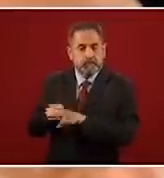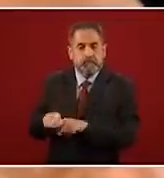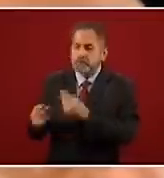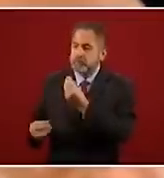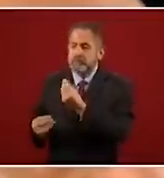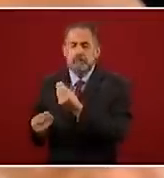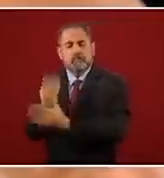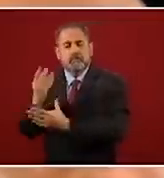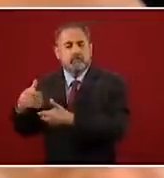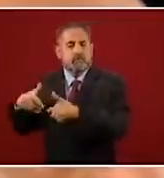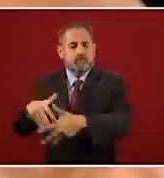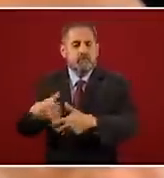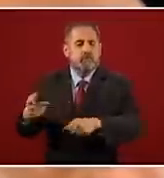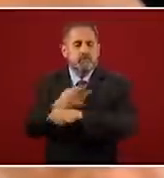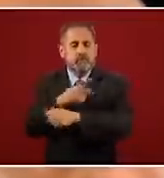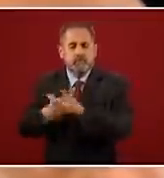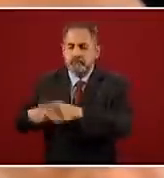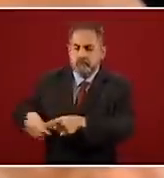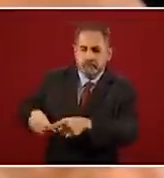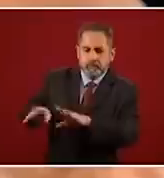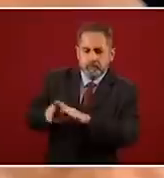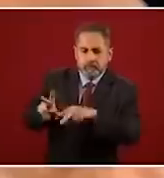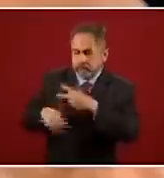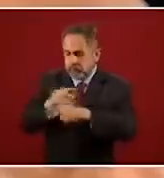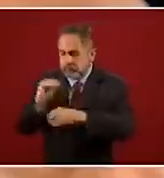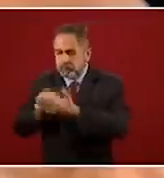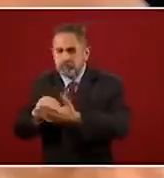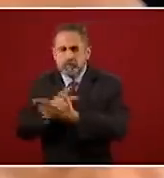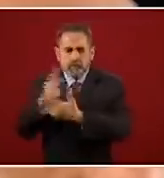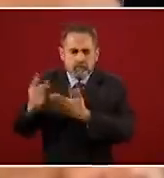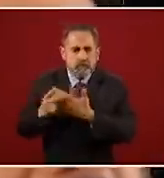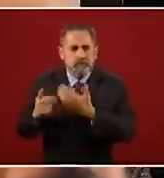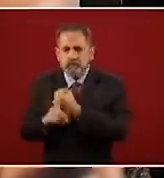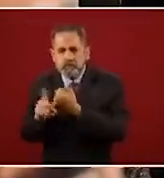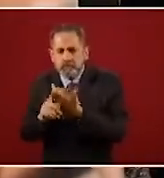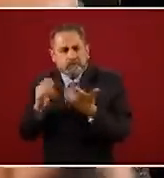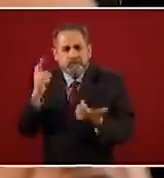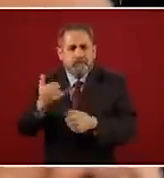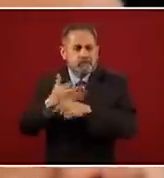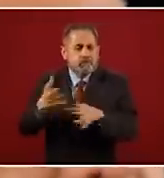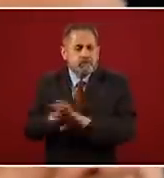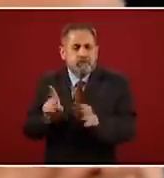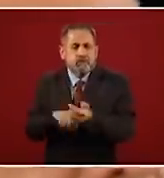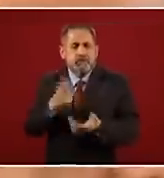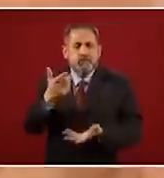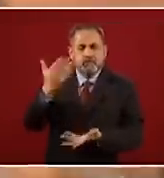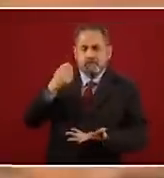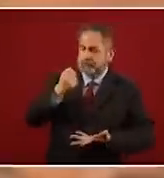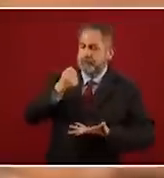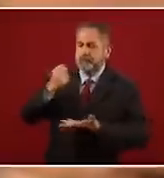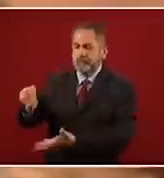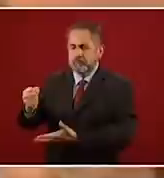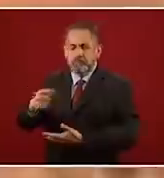caravana. ¿Qué han hecho estos gobiernos? ¿Cómo se está implementando estos programas? ¿Ha habido problemas? ¿Qué información se tiene sobre el dinero que ya dieron